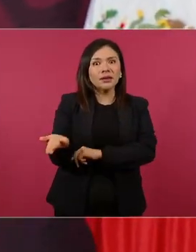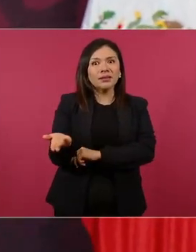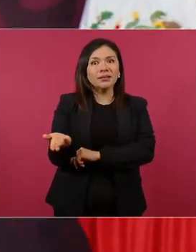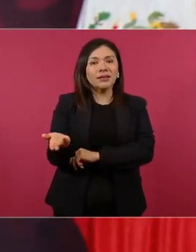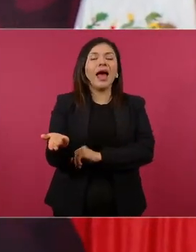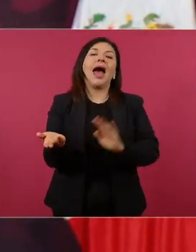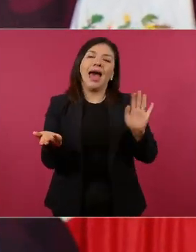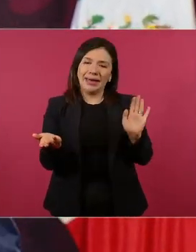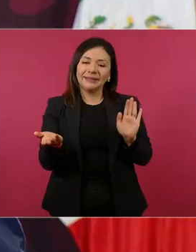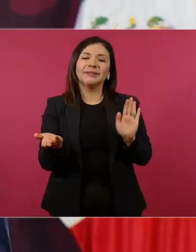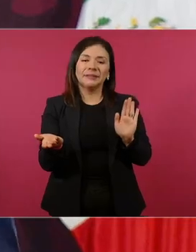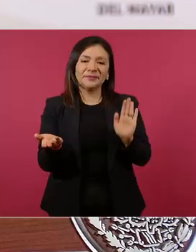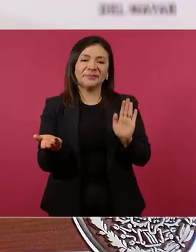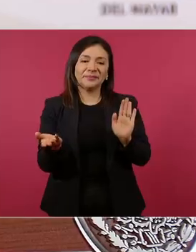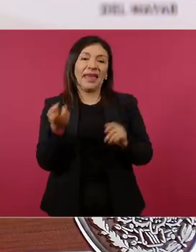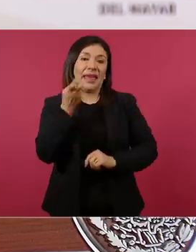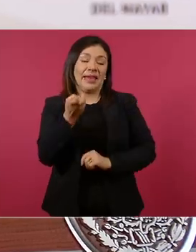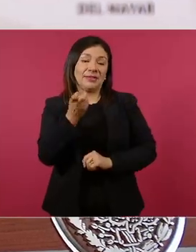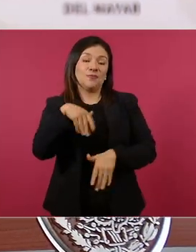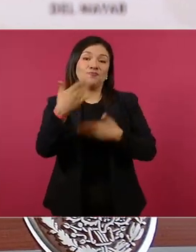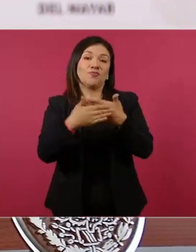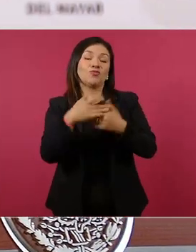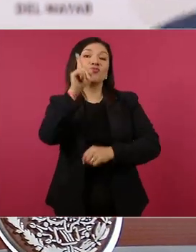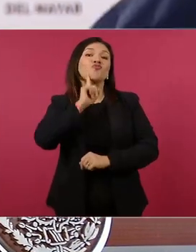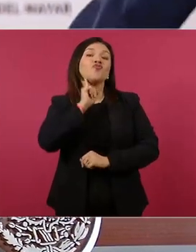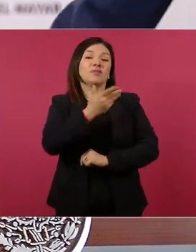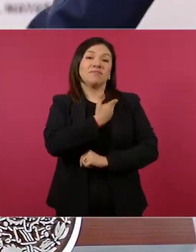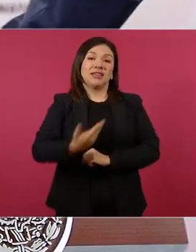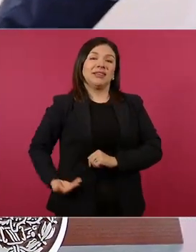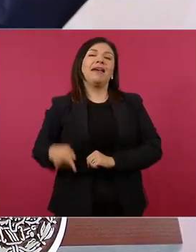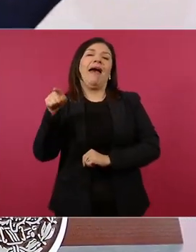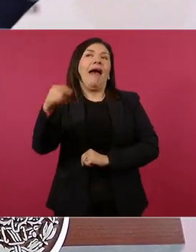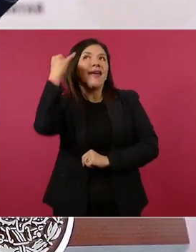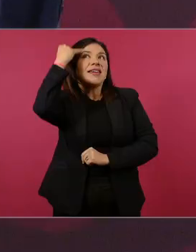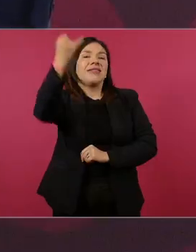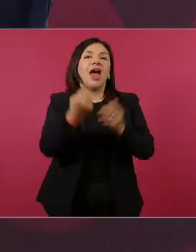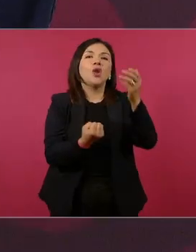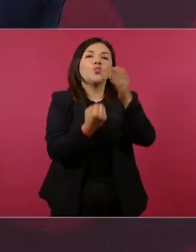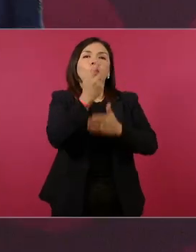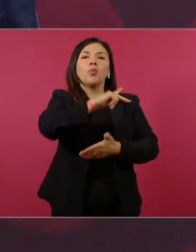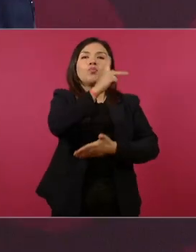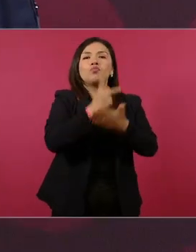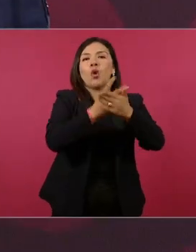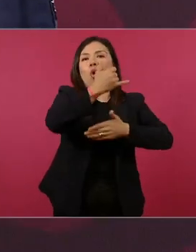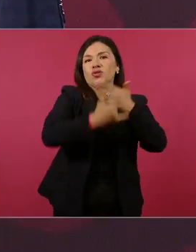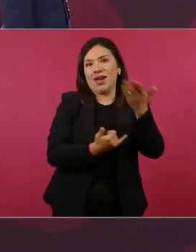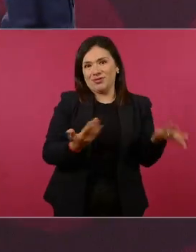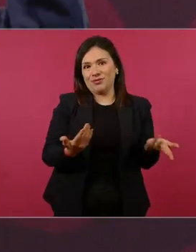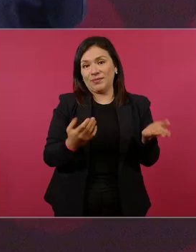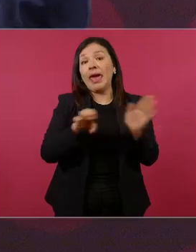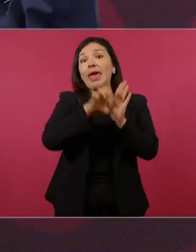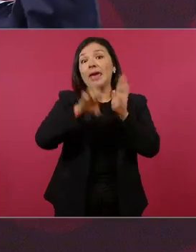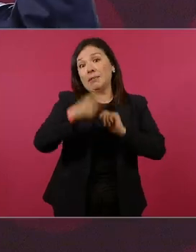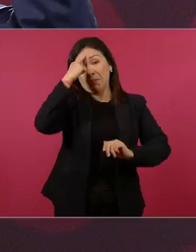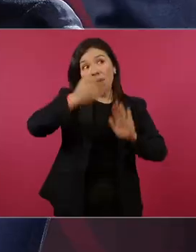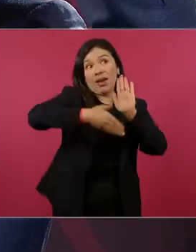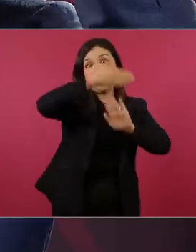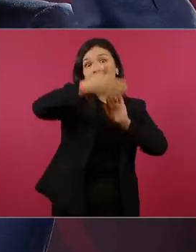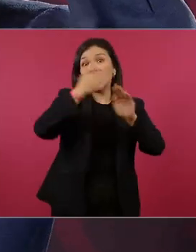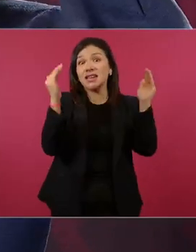ya la presidenta electa tiene sus proyectos nuevos. Por ejemplo, en construcción de